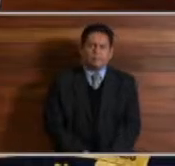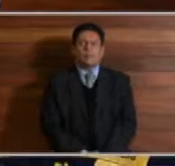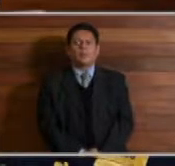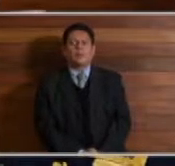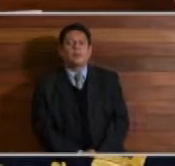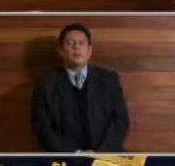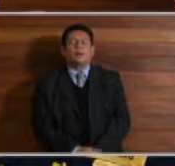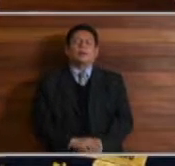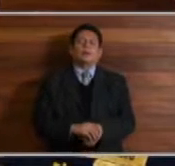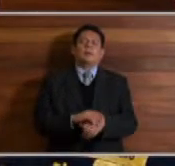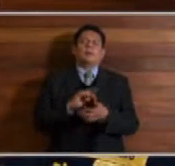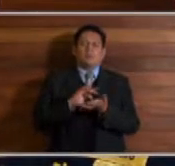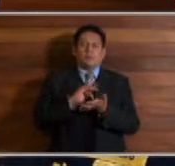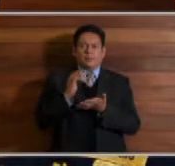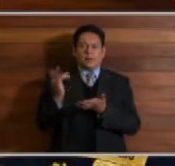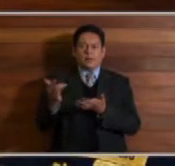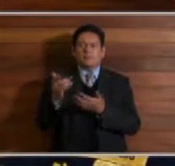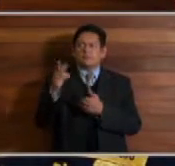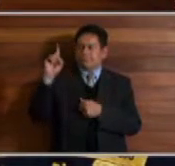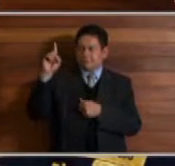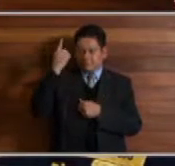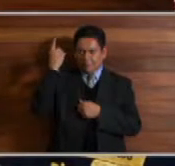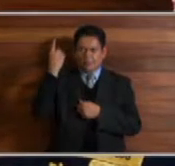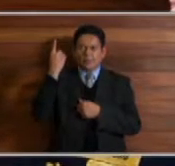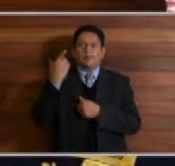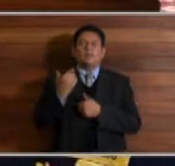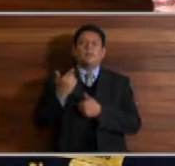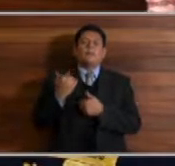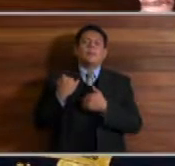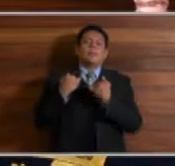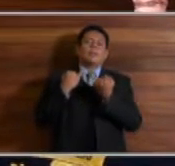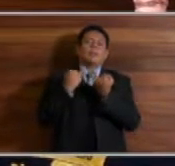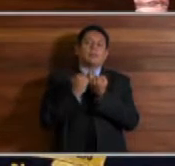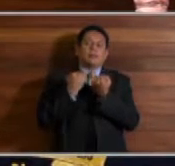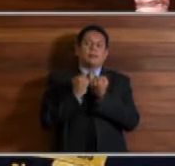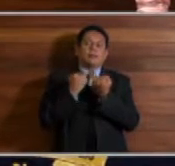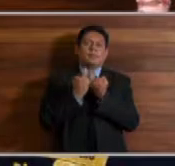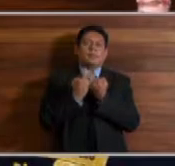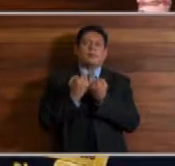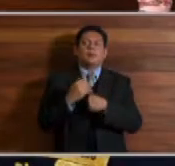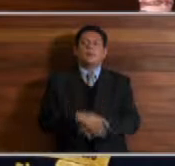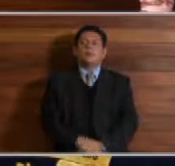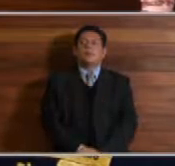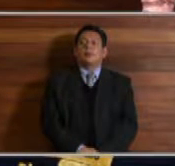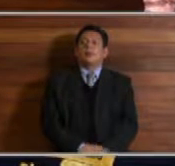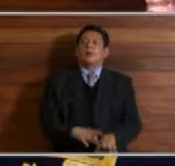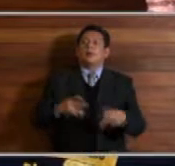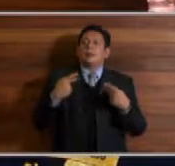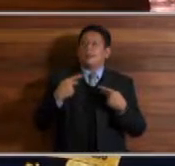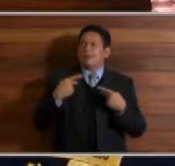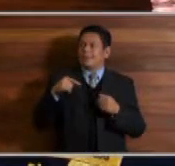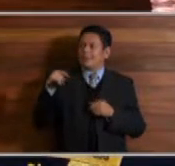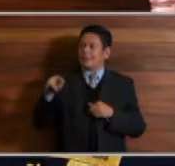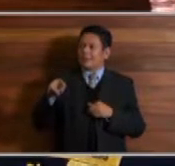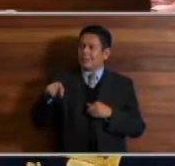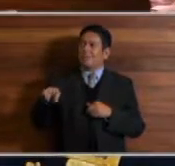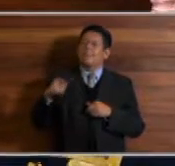Muchas gracias, señor director. Muchas gracias a los colegas del